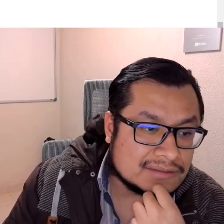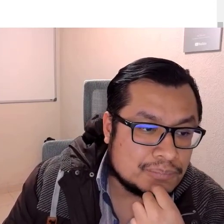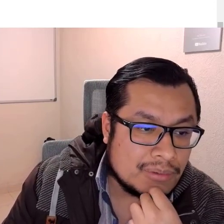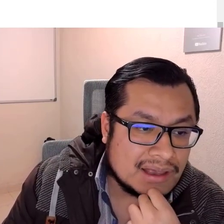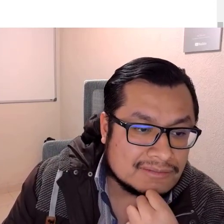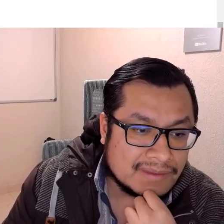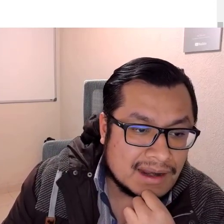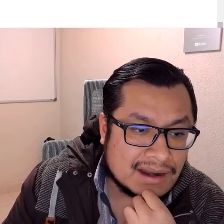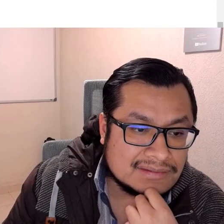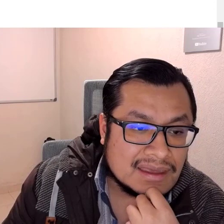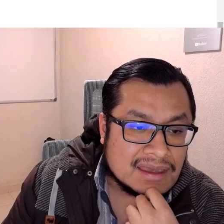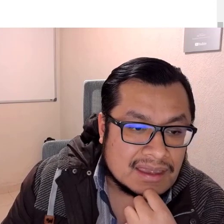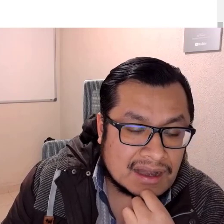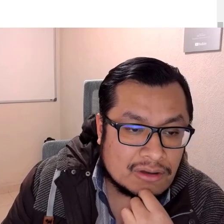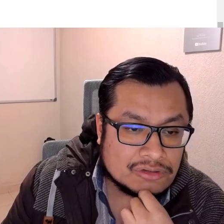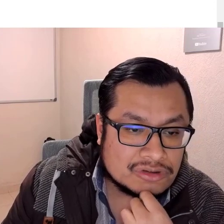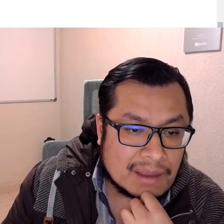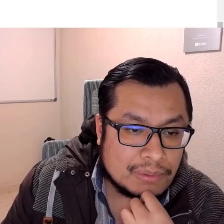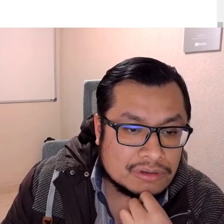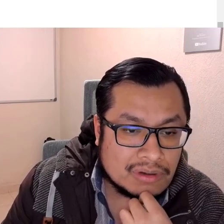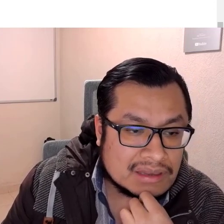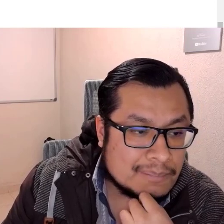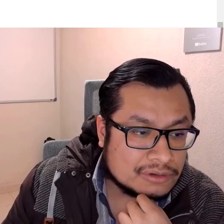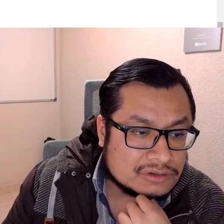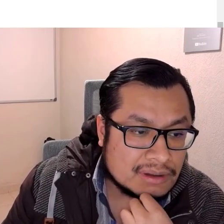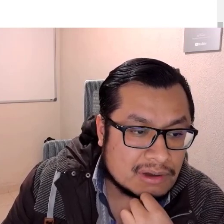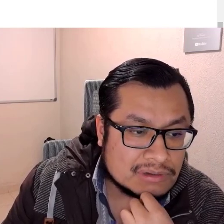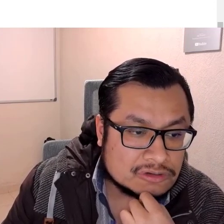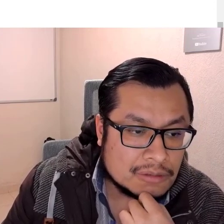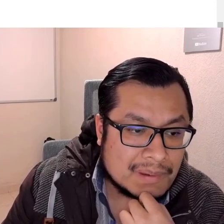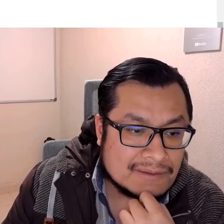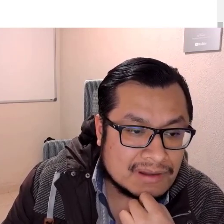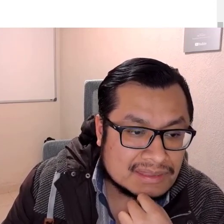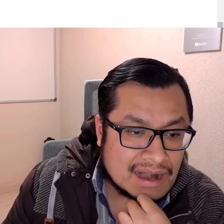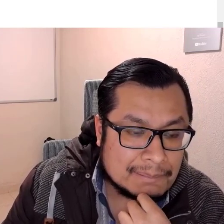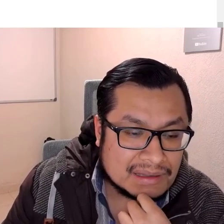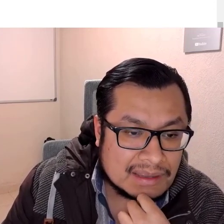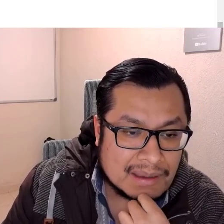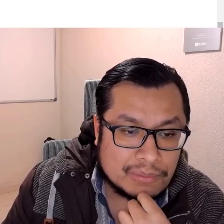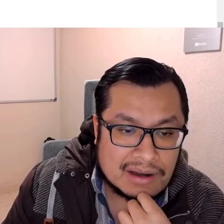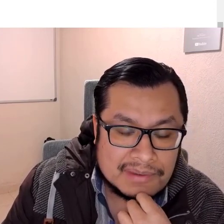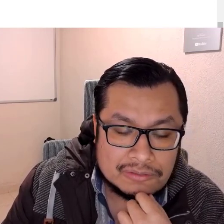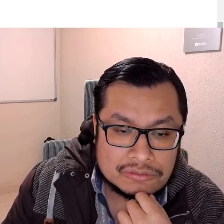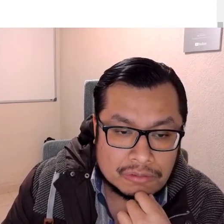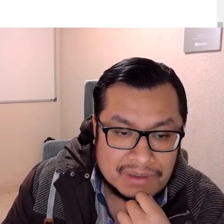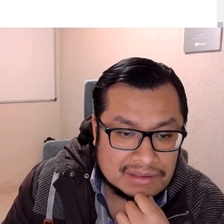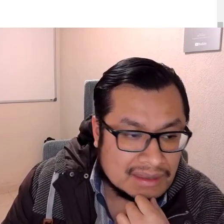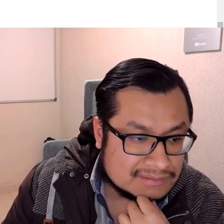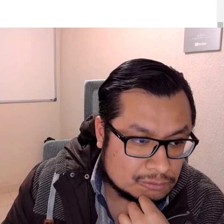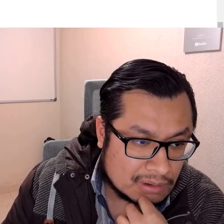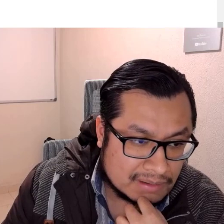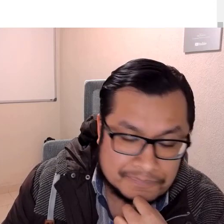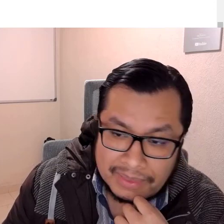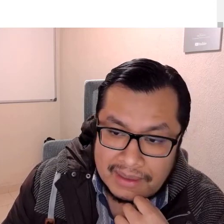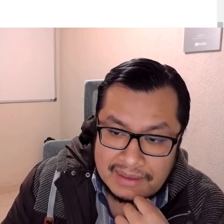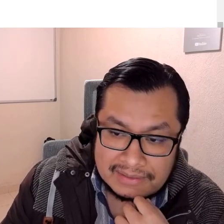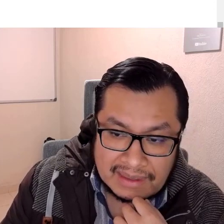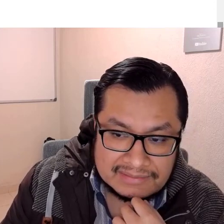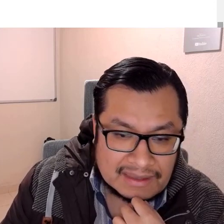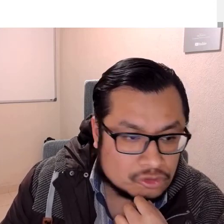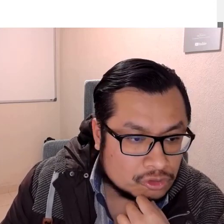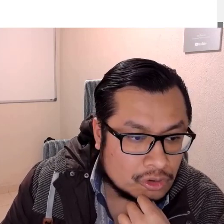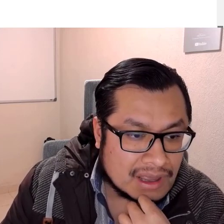las políticas públicas federales y reconoció un apoyo en el proceso de vacunación para enfrentar la pandemia por el virus con bit 19